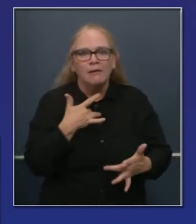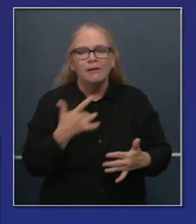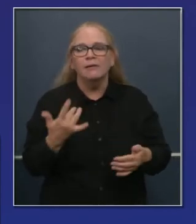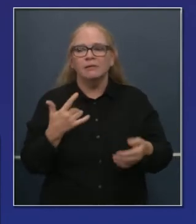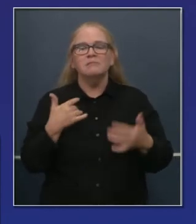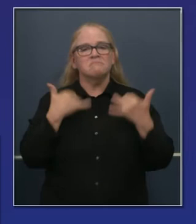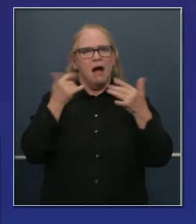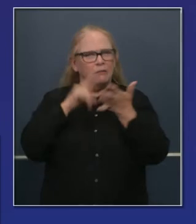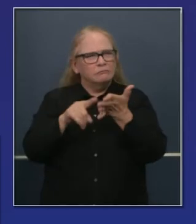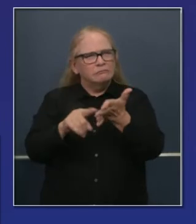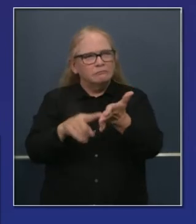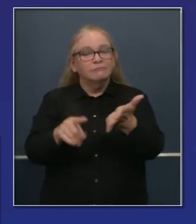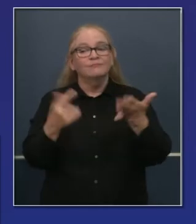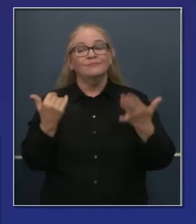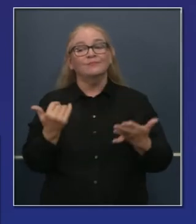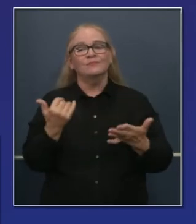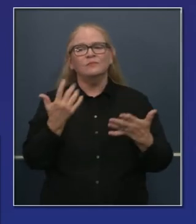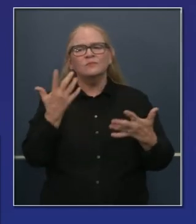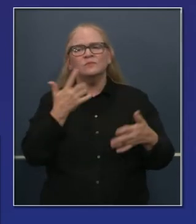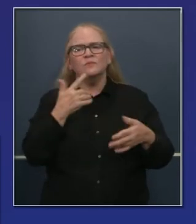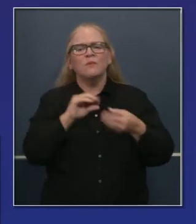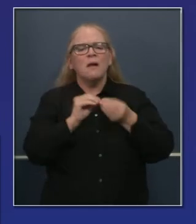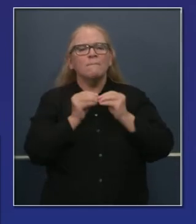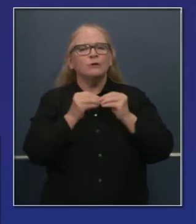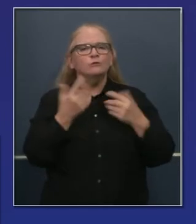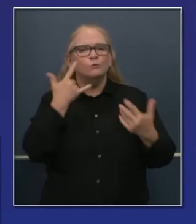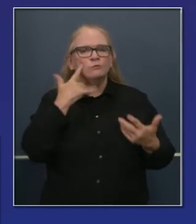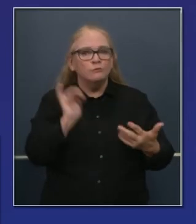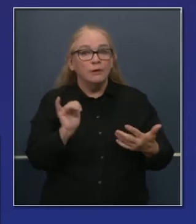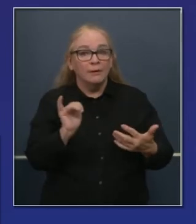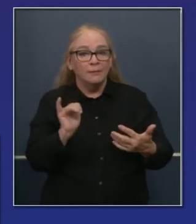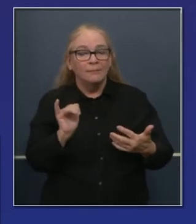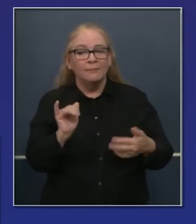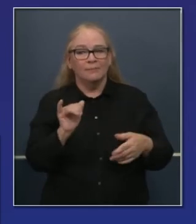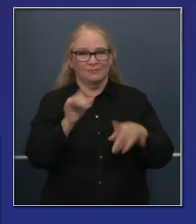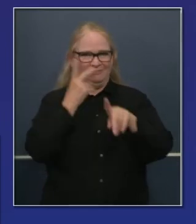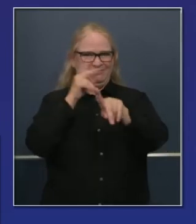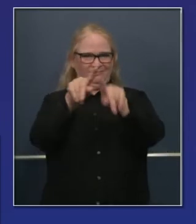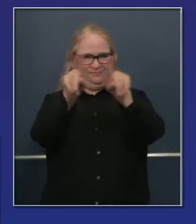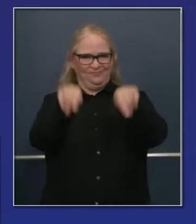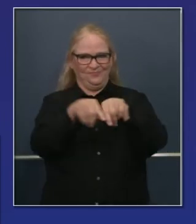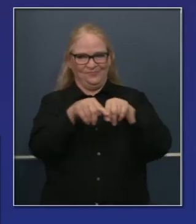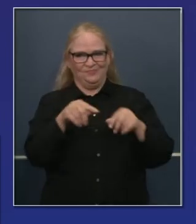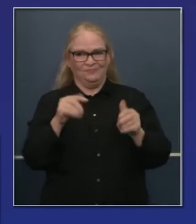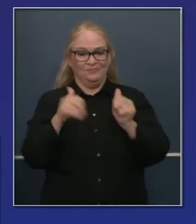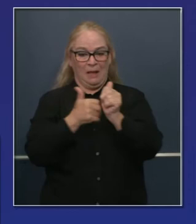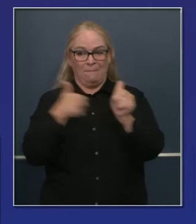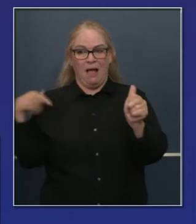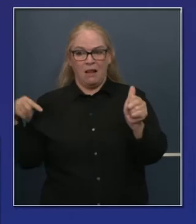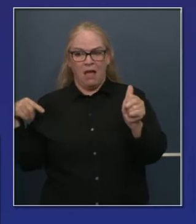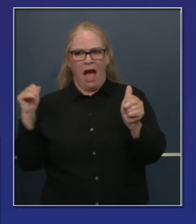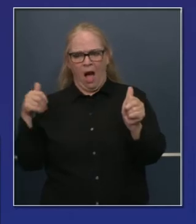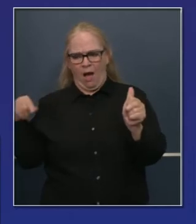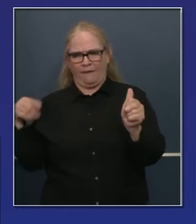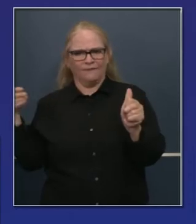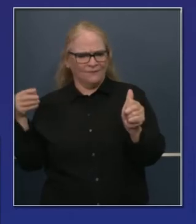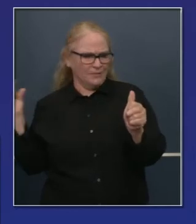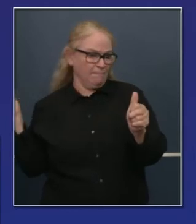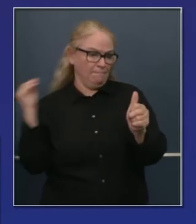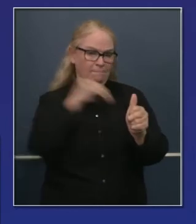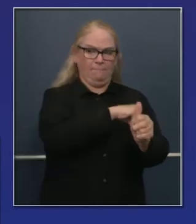quiero poner al tanto de lo que hemos estado viendo en las últimas semanas con esos casos retrasados